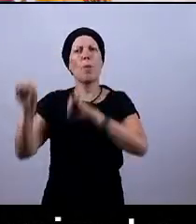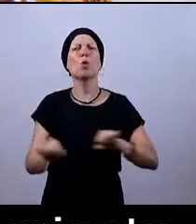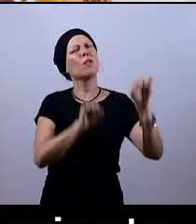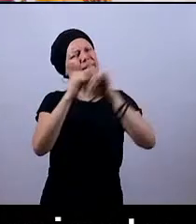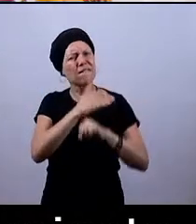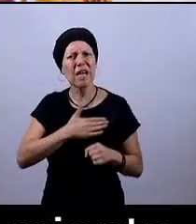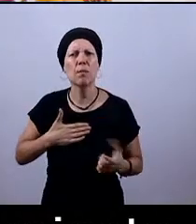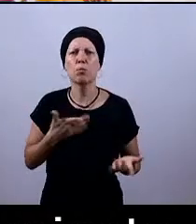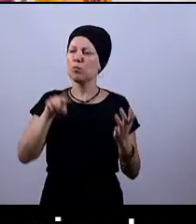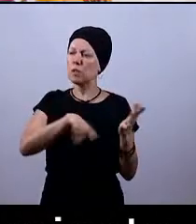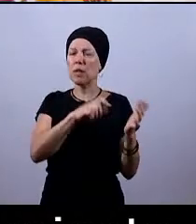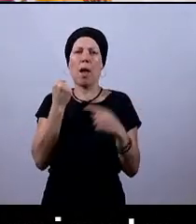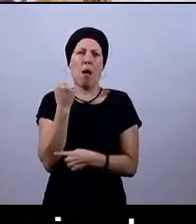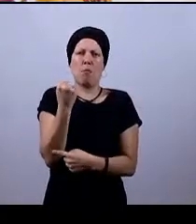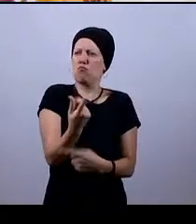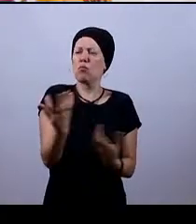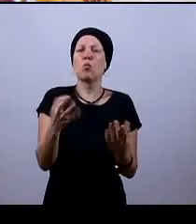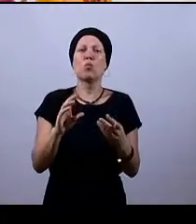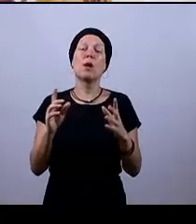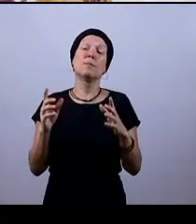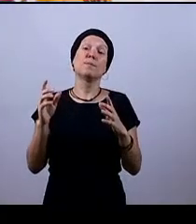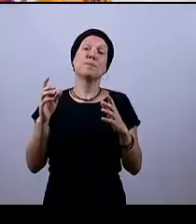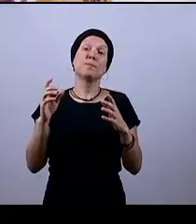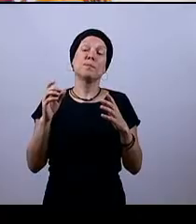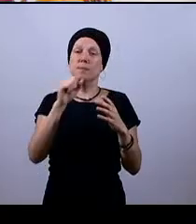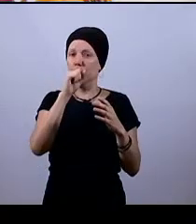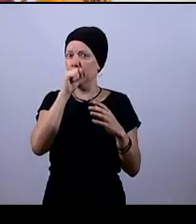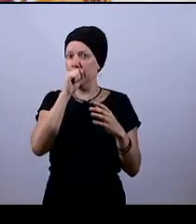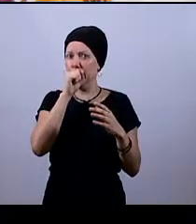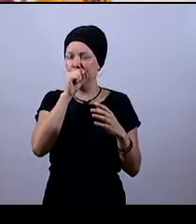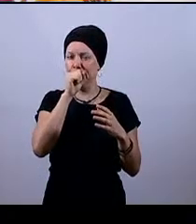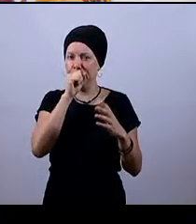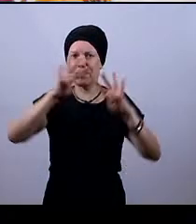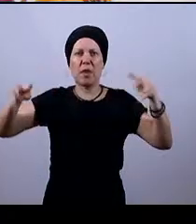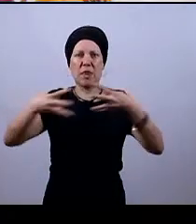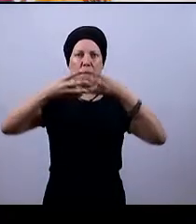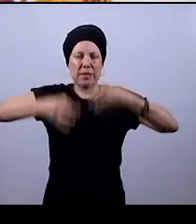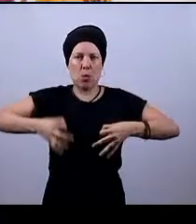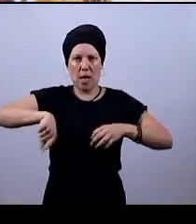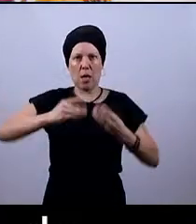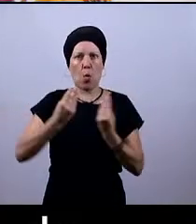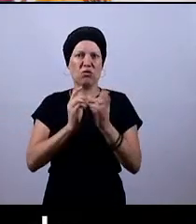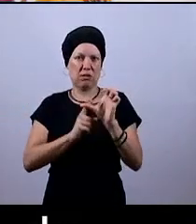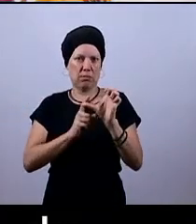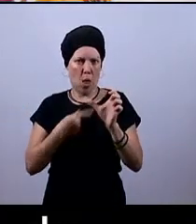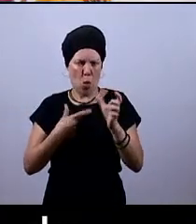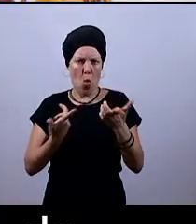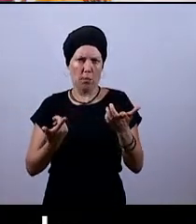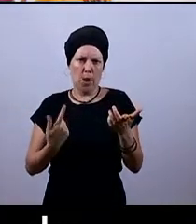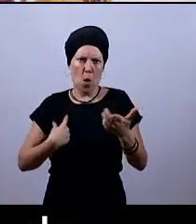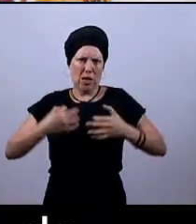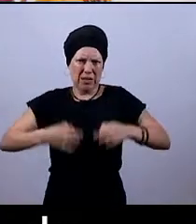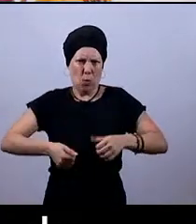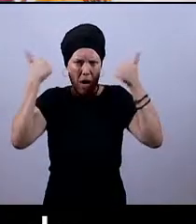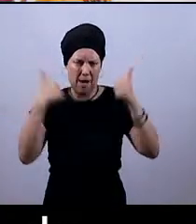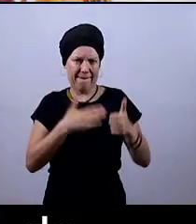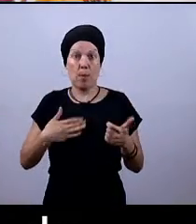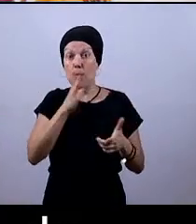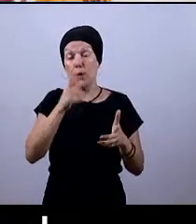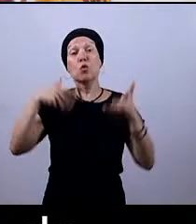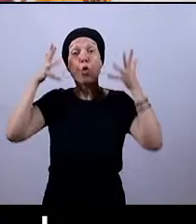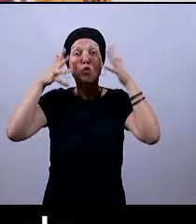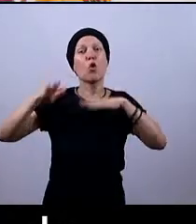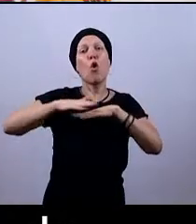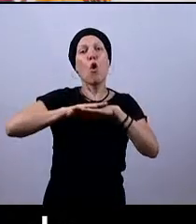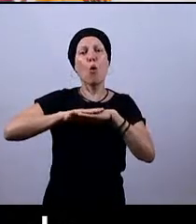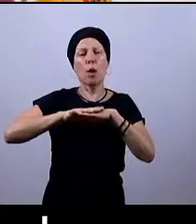y queremos reforzar la ciberseguridad de la Junta de Extremadura. Por eso puedo anunciarles que el Consejo de